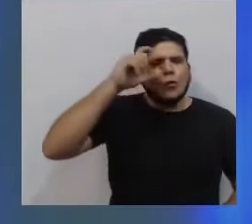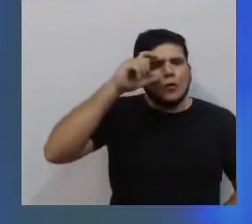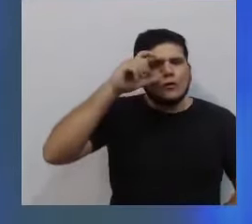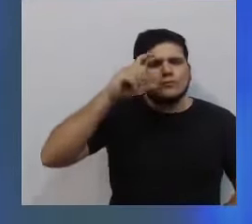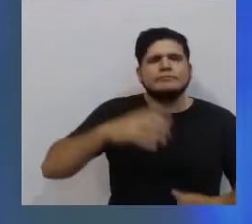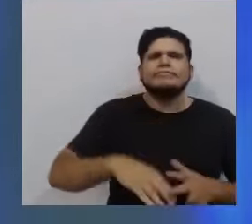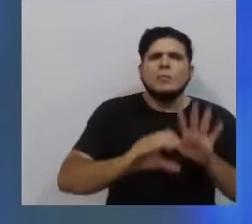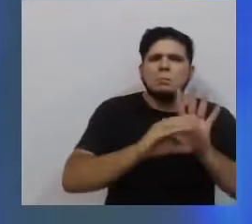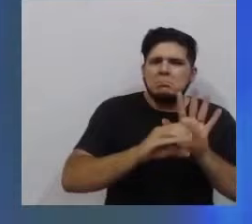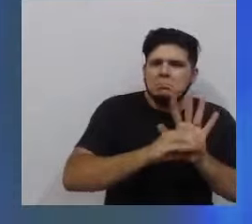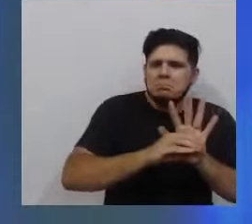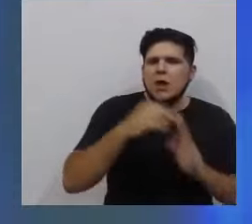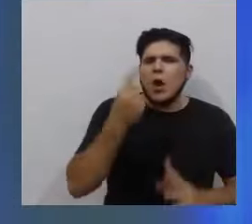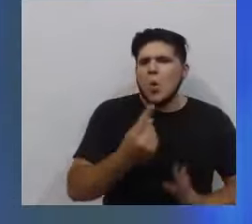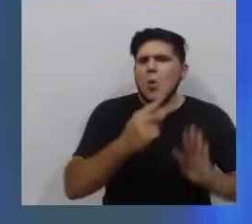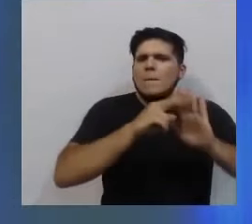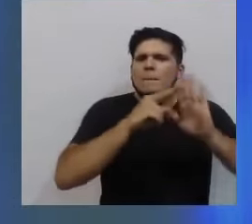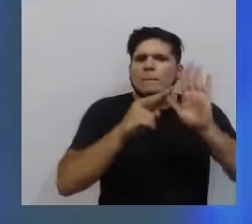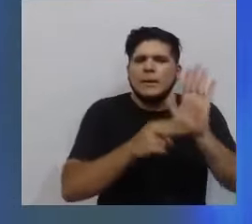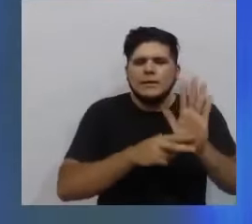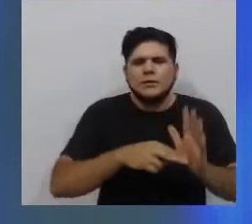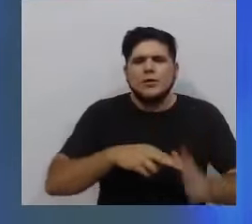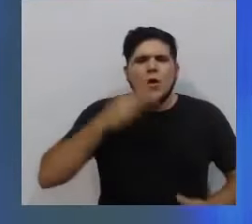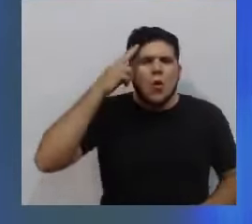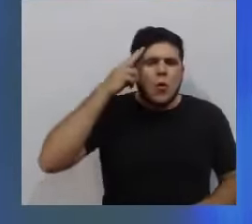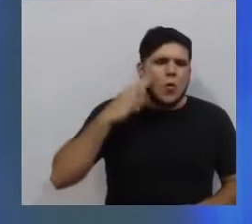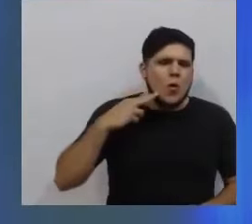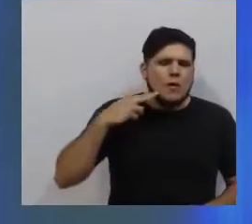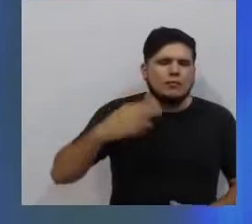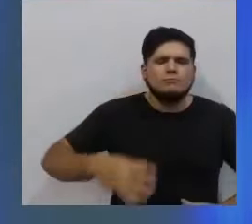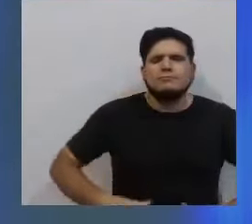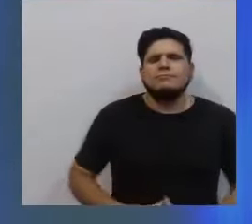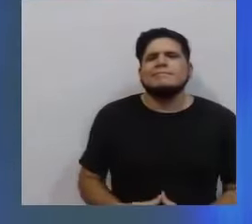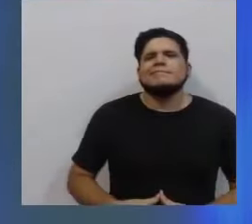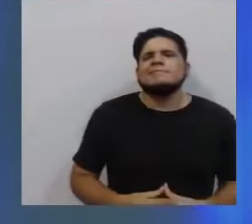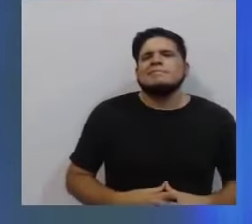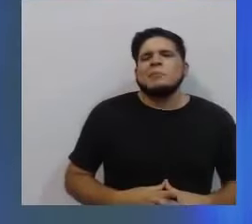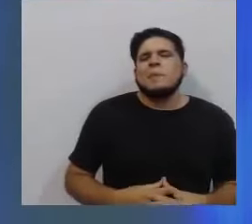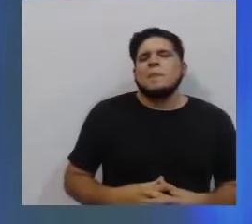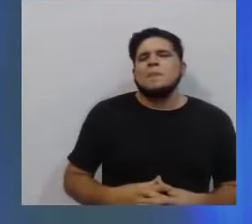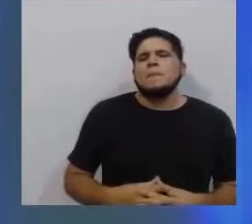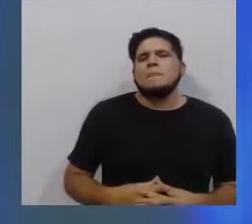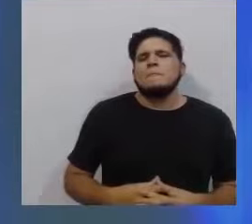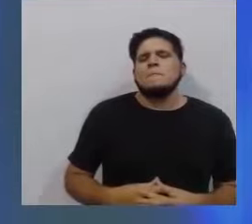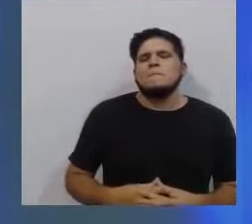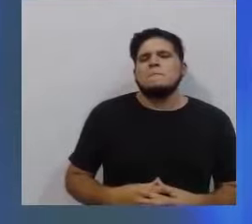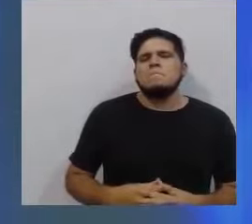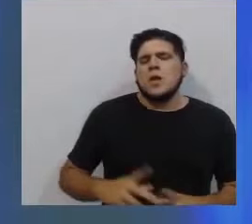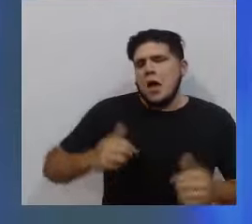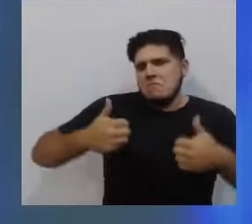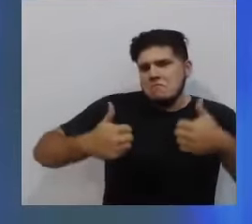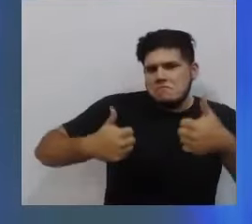destacado pero a un valiente dios lo desafía que sea valiente cuando te involucras en las cosas de